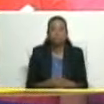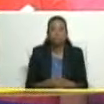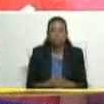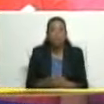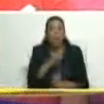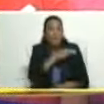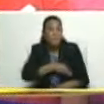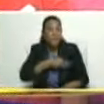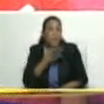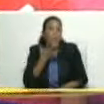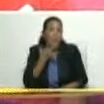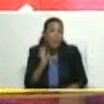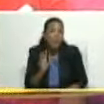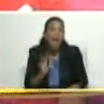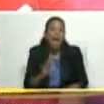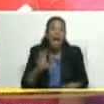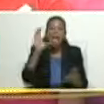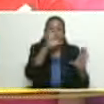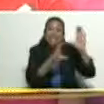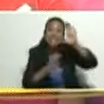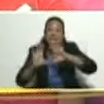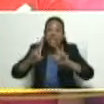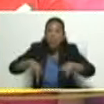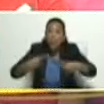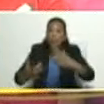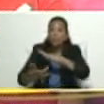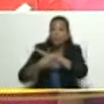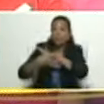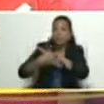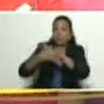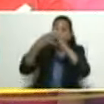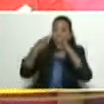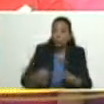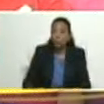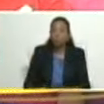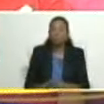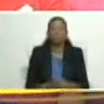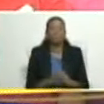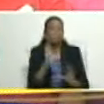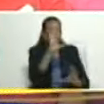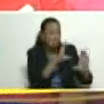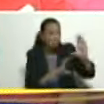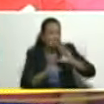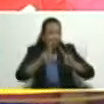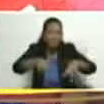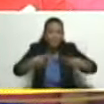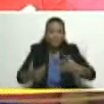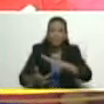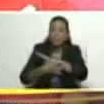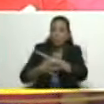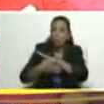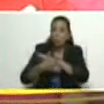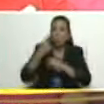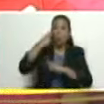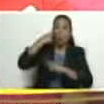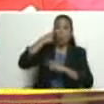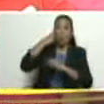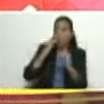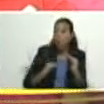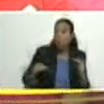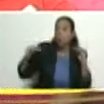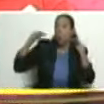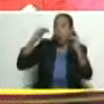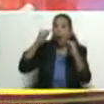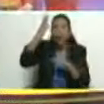La gran misión Ciencia, Innovación y Tecnología, que nos va a poner en la vanguardia